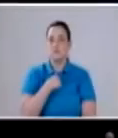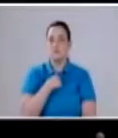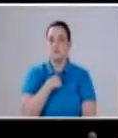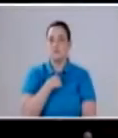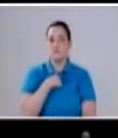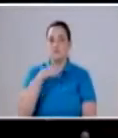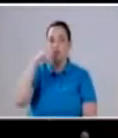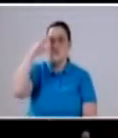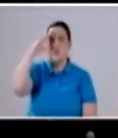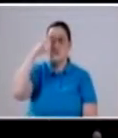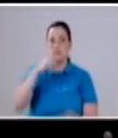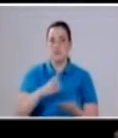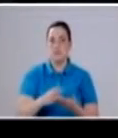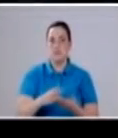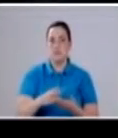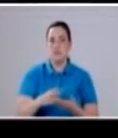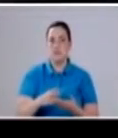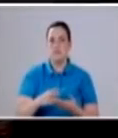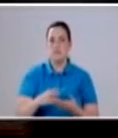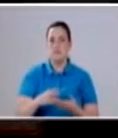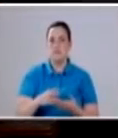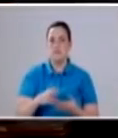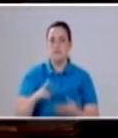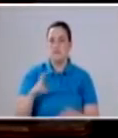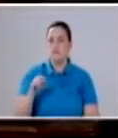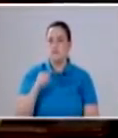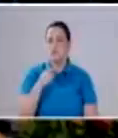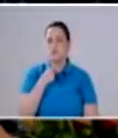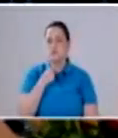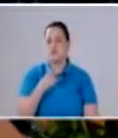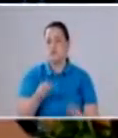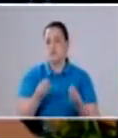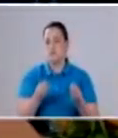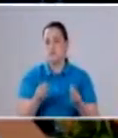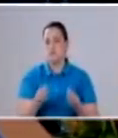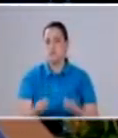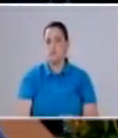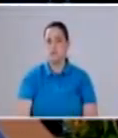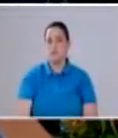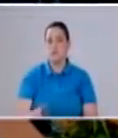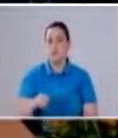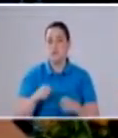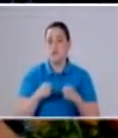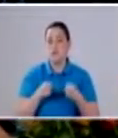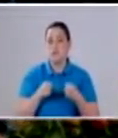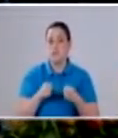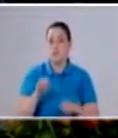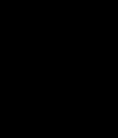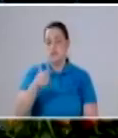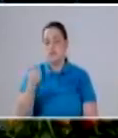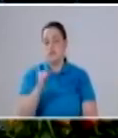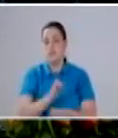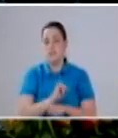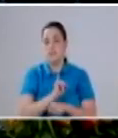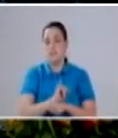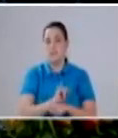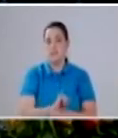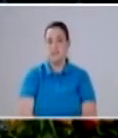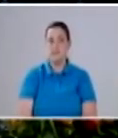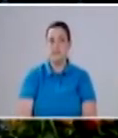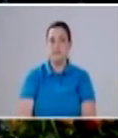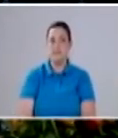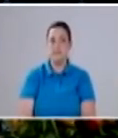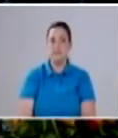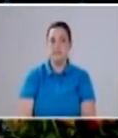poco de incomodidad, porque no estaba acostumbrado a eso, no lo hacíamos en el IM, no se hacían proclamas.